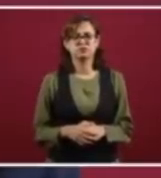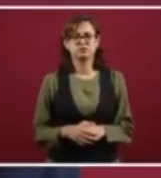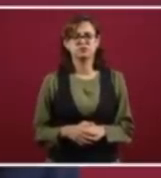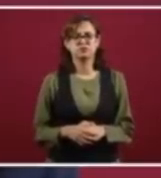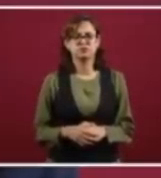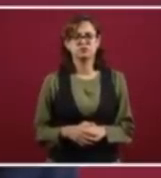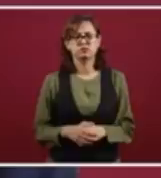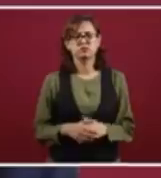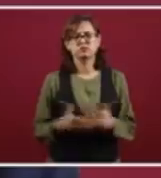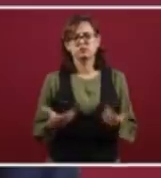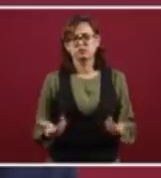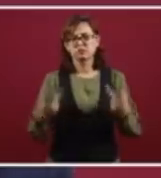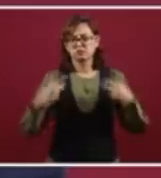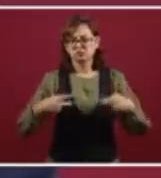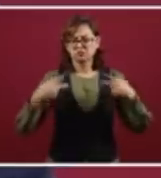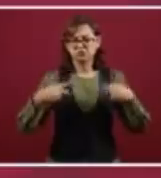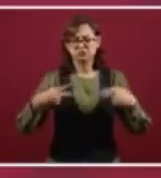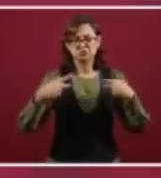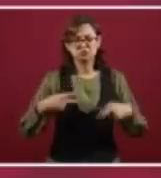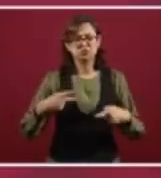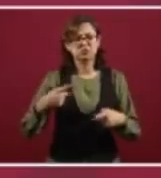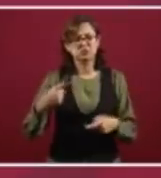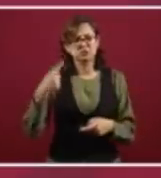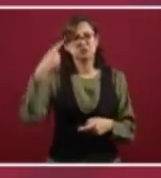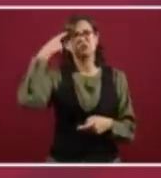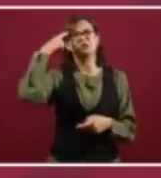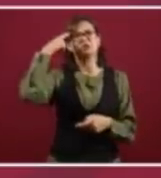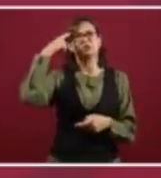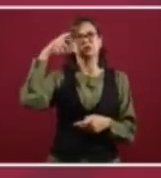concepción, con esta filosofía, nos ayuden